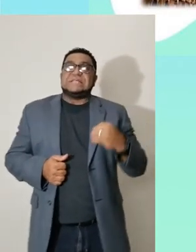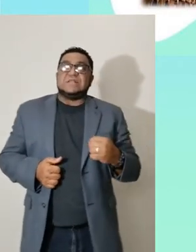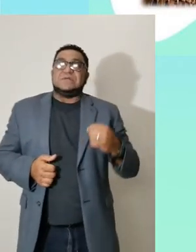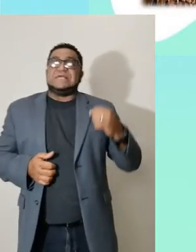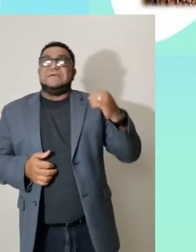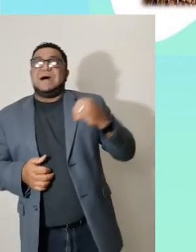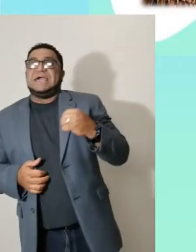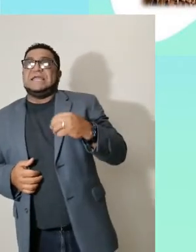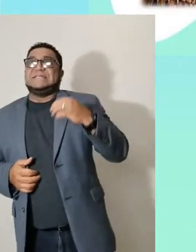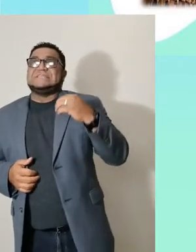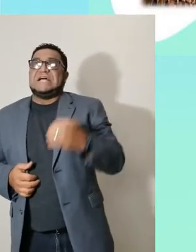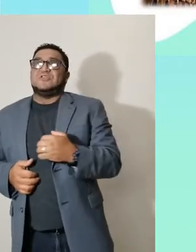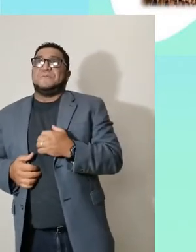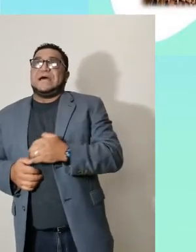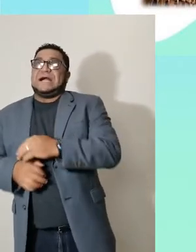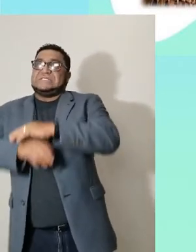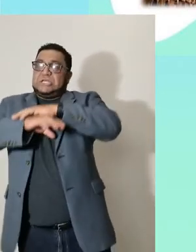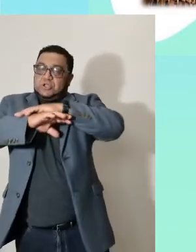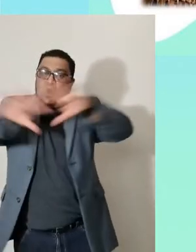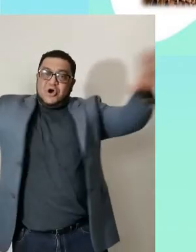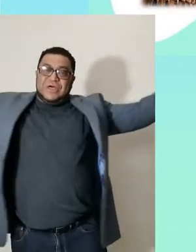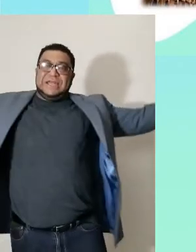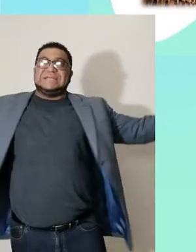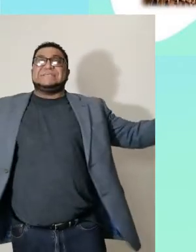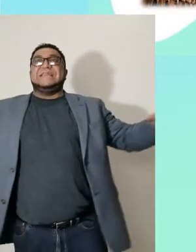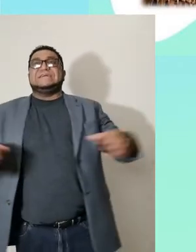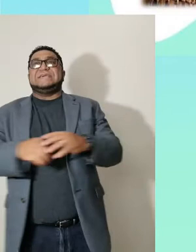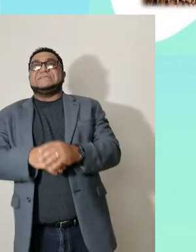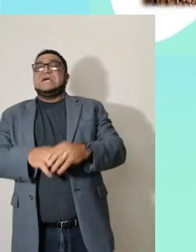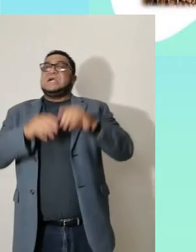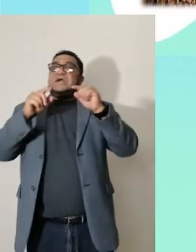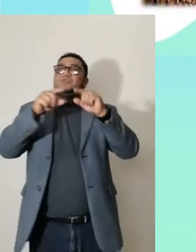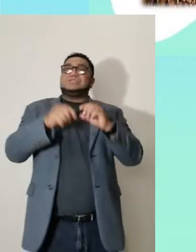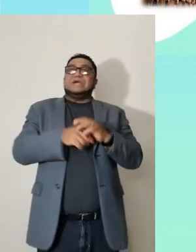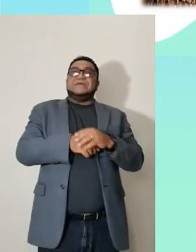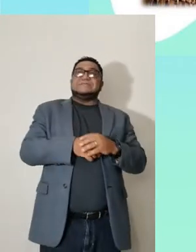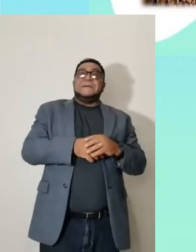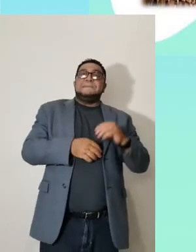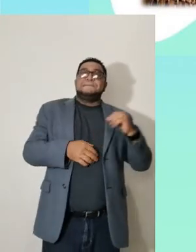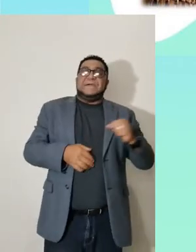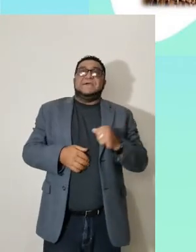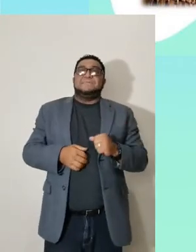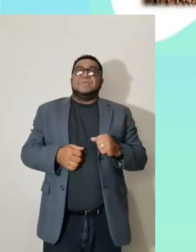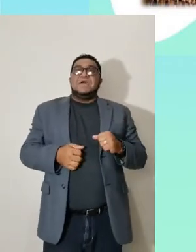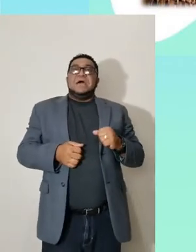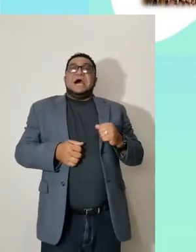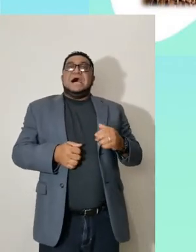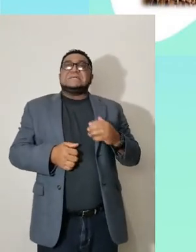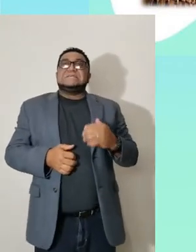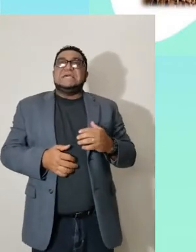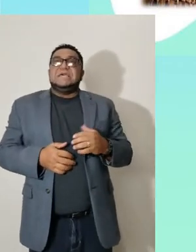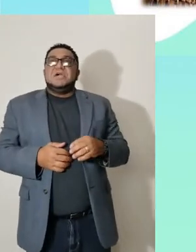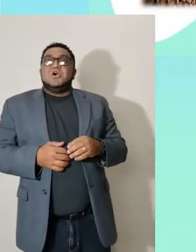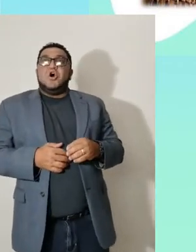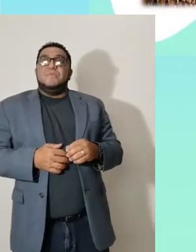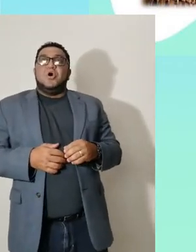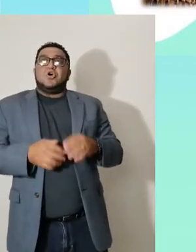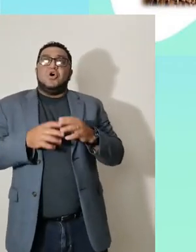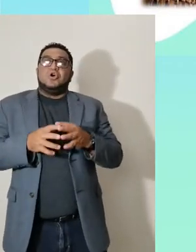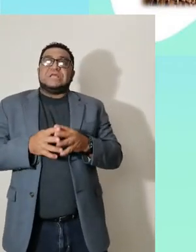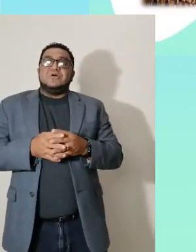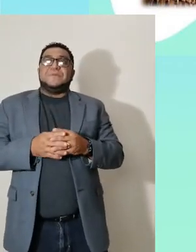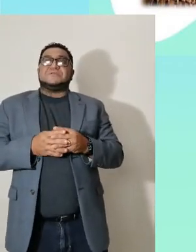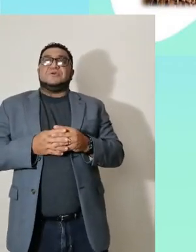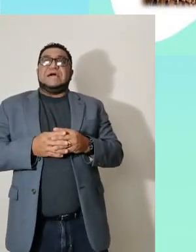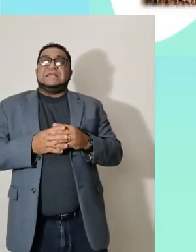estatuas de imágenes de santos para casi todas las iglesias que ustedes ven así como